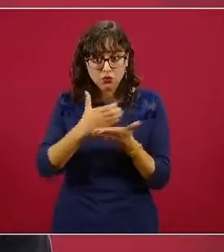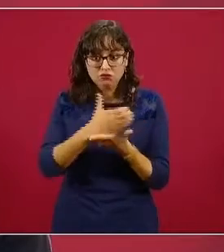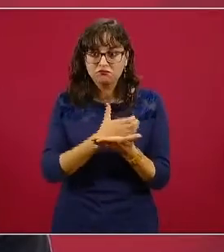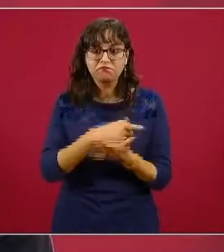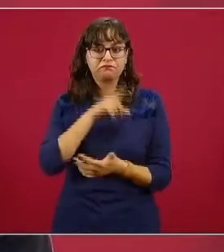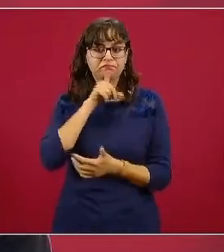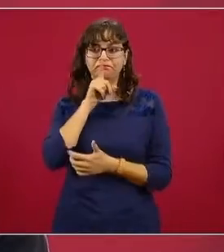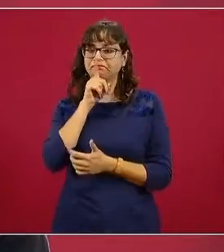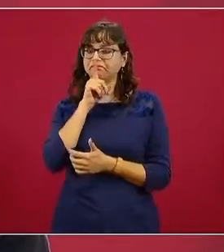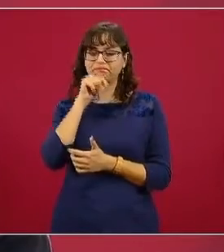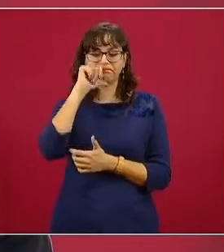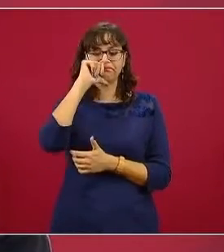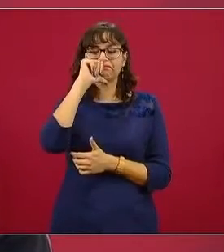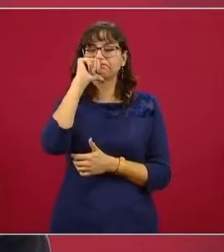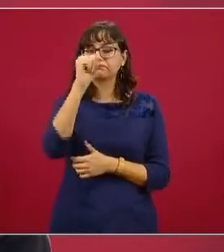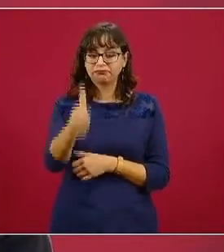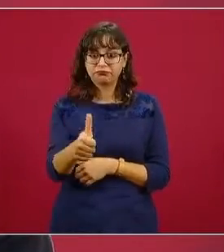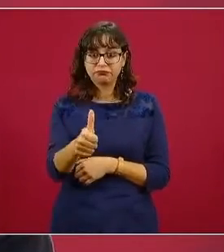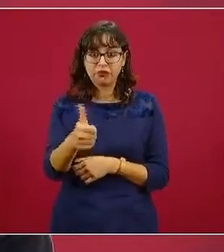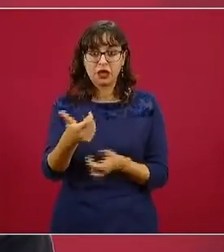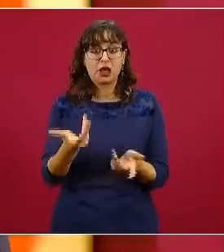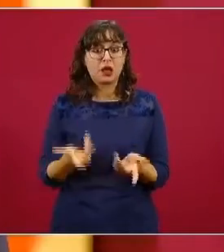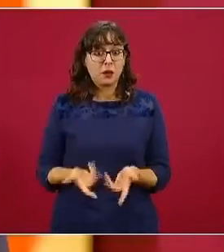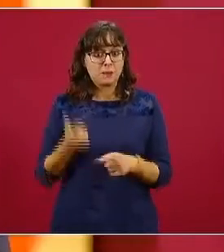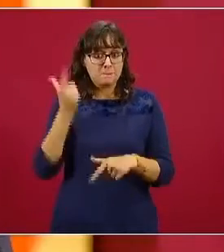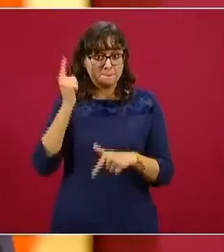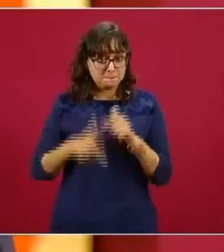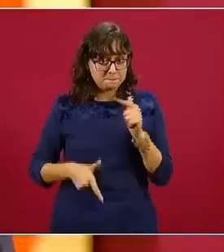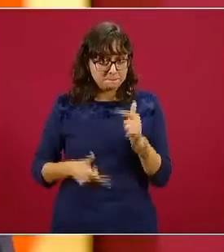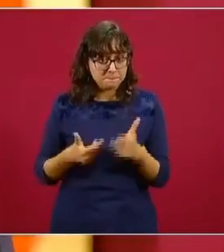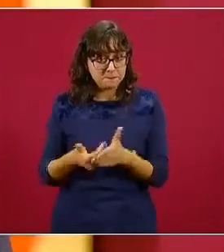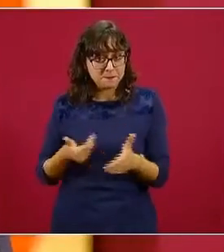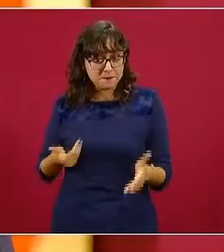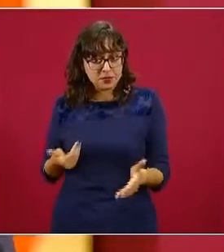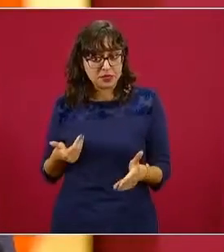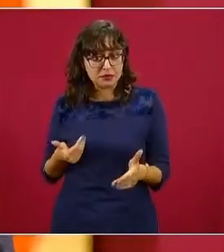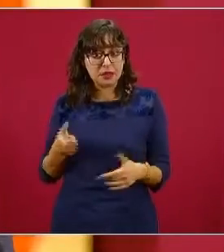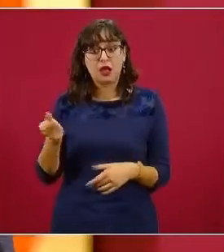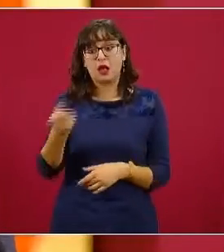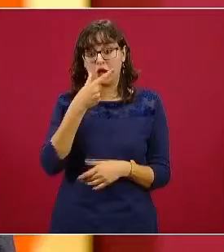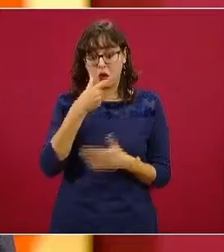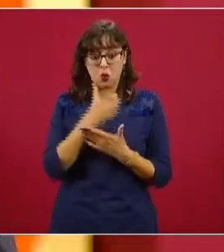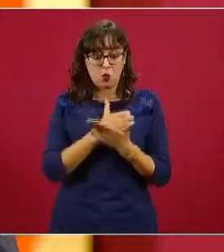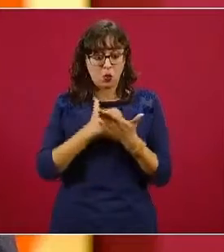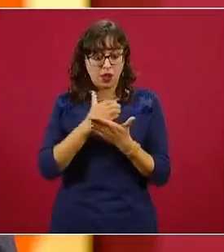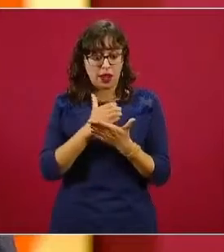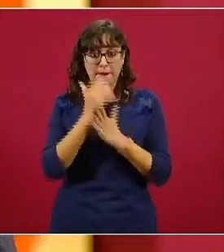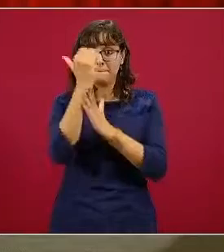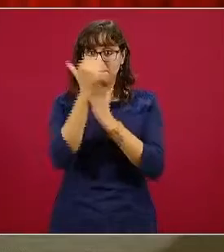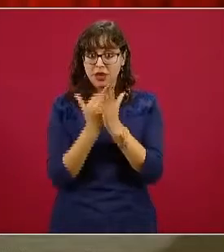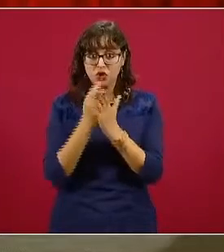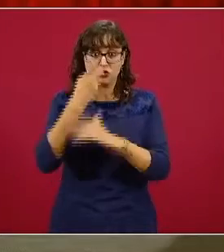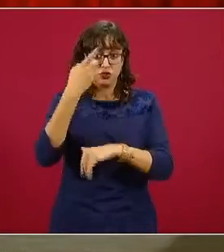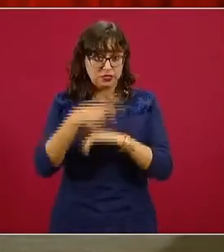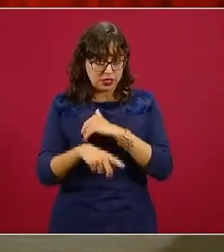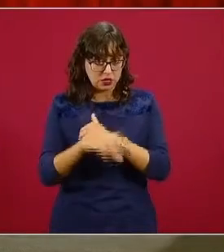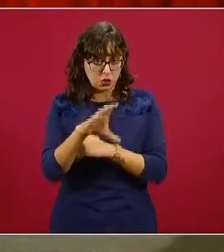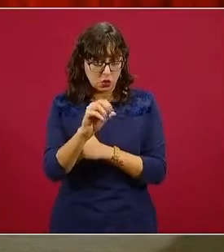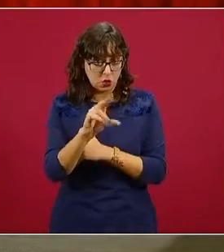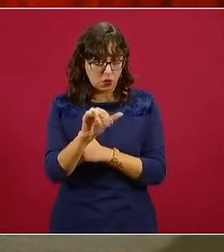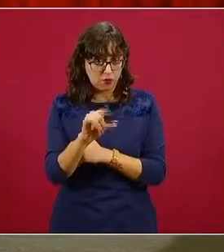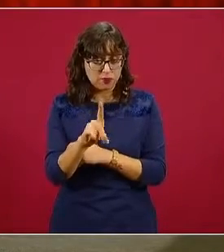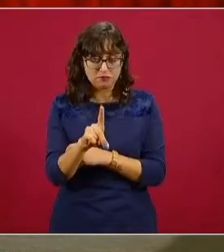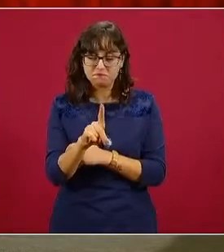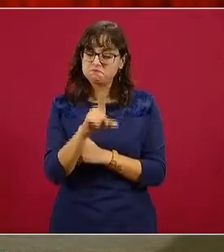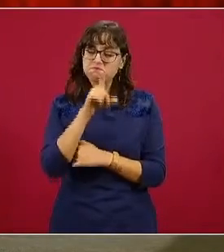útil, benéfico para prevenir, para tratar o para reducir el daño causado por